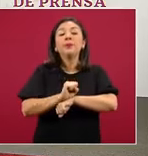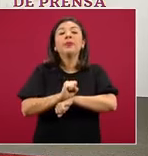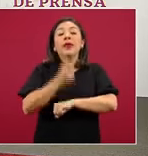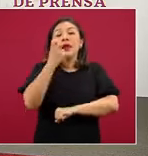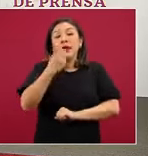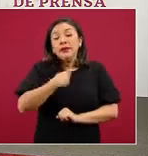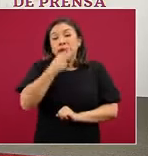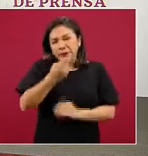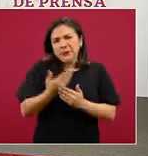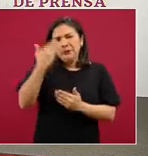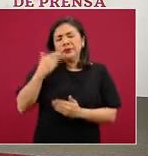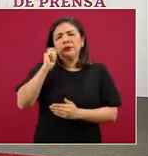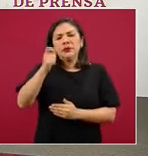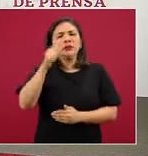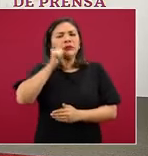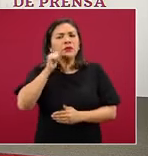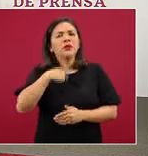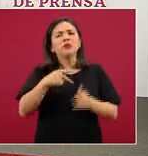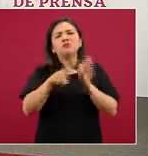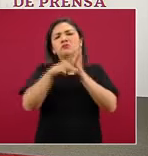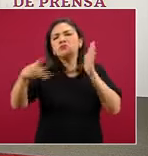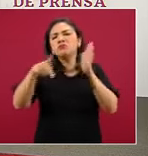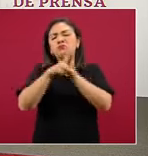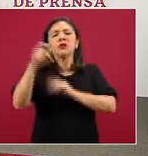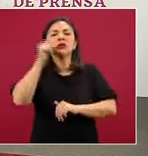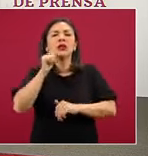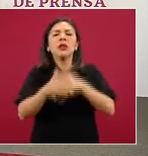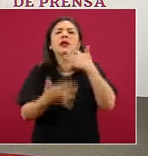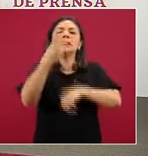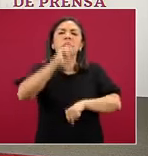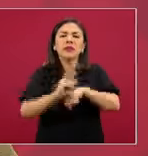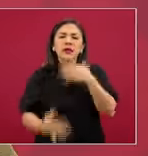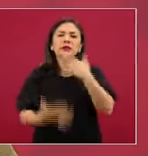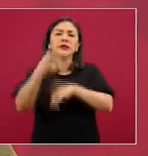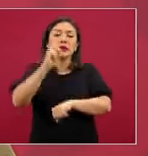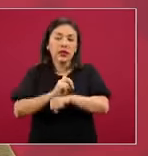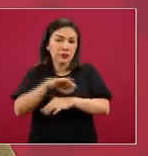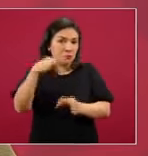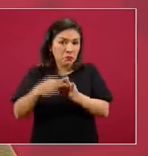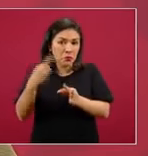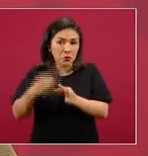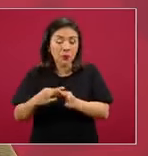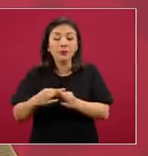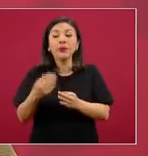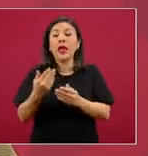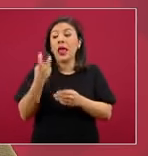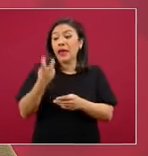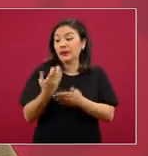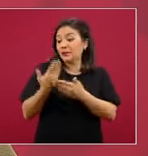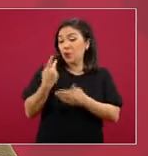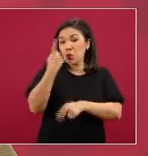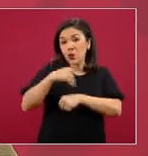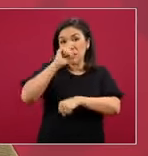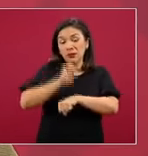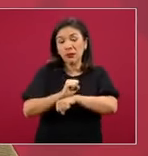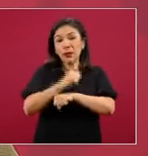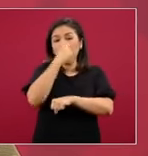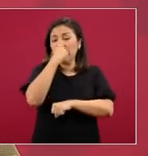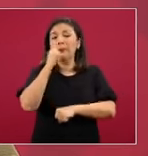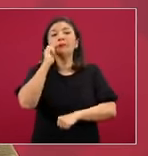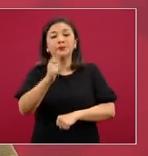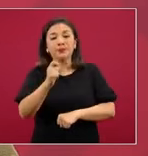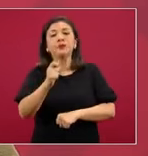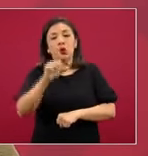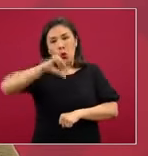hemos dicho, estamos publicando un boletín cada 15 días. El que se publicó la semana pasada es